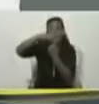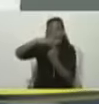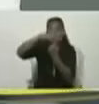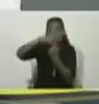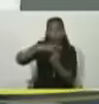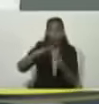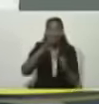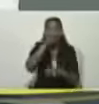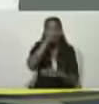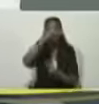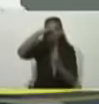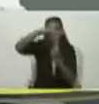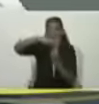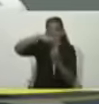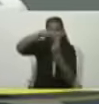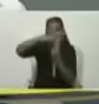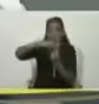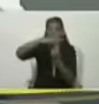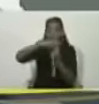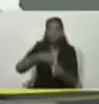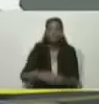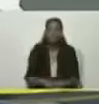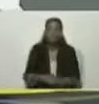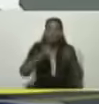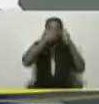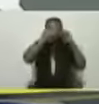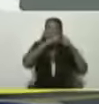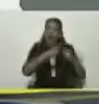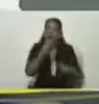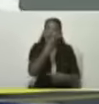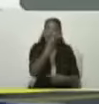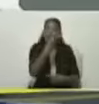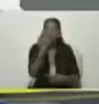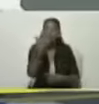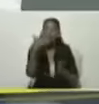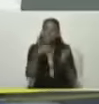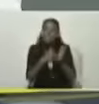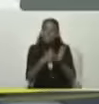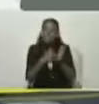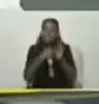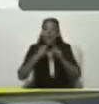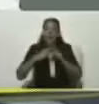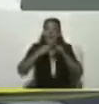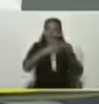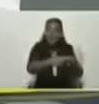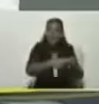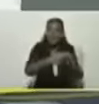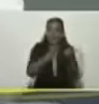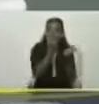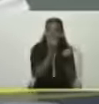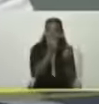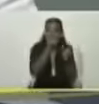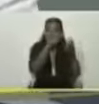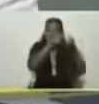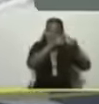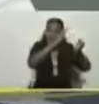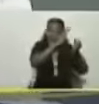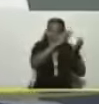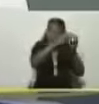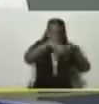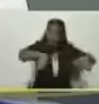estaré liberando, sumando a los 43 mil financiamientos de Credimujeres que ya